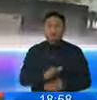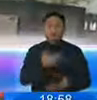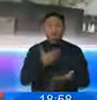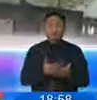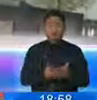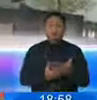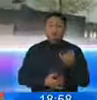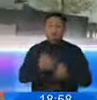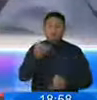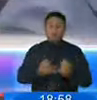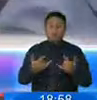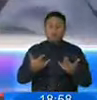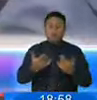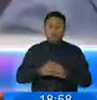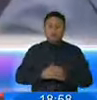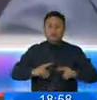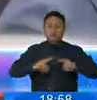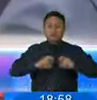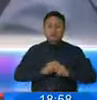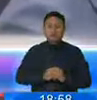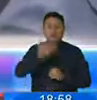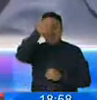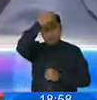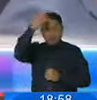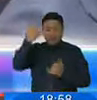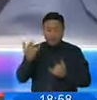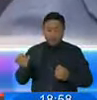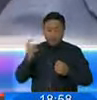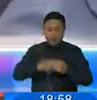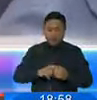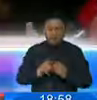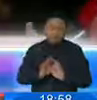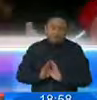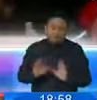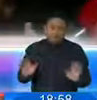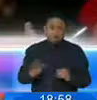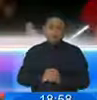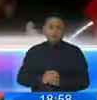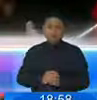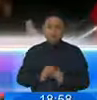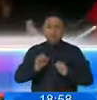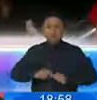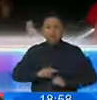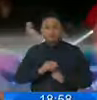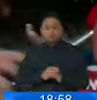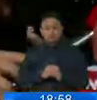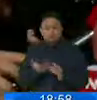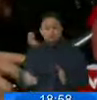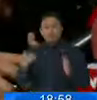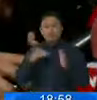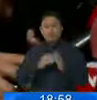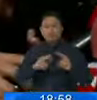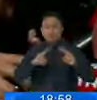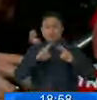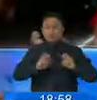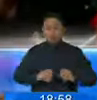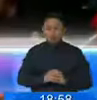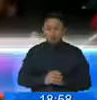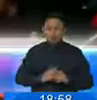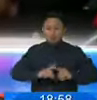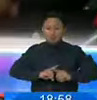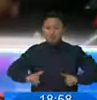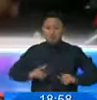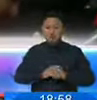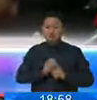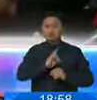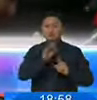de la instrucción fiscal, Serrano ya no podría ser involucrado en esta causa. Vamos a impulsar para que se abran nuevos casos y yo creo que debemos hacerlo